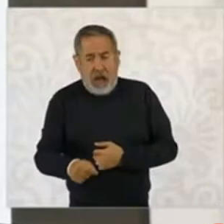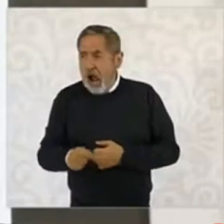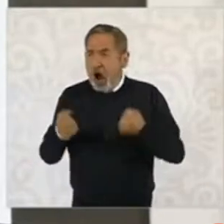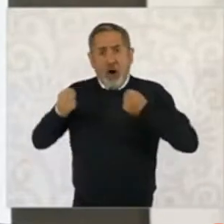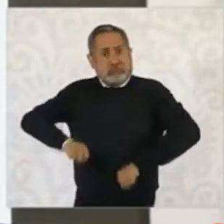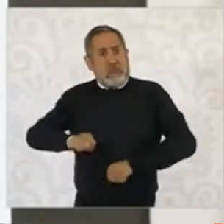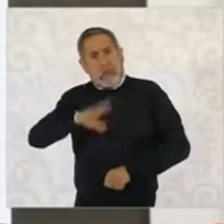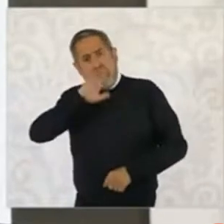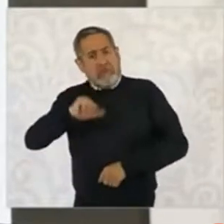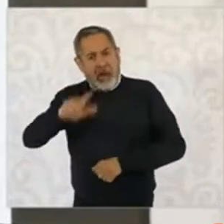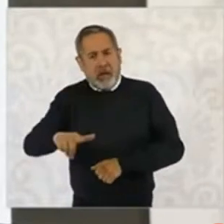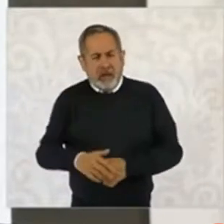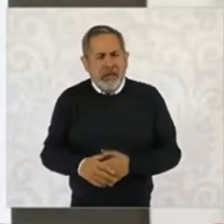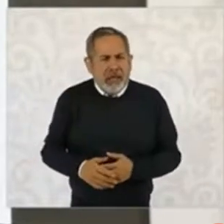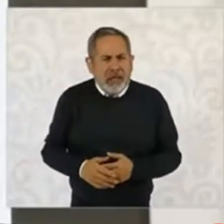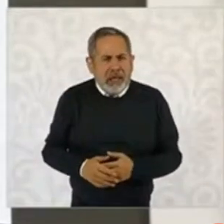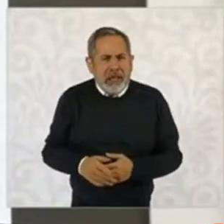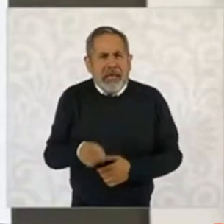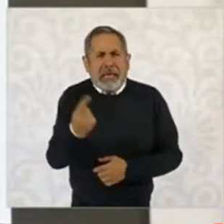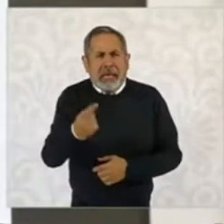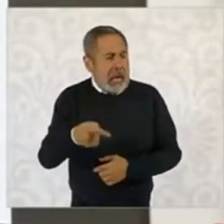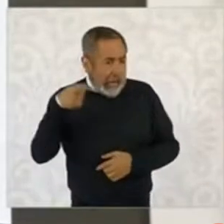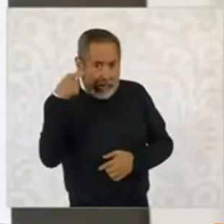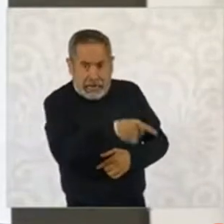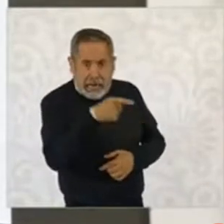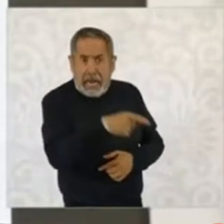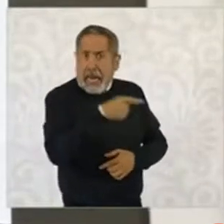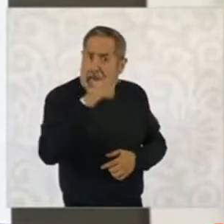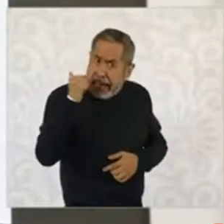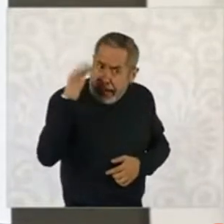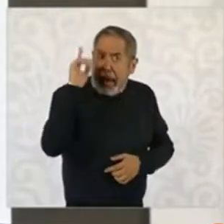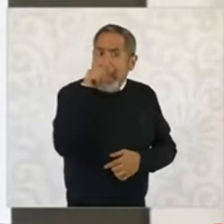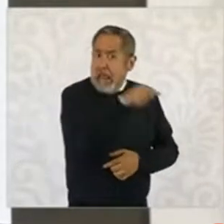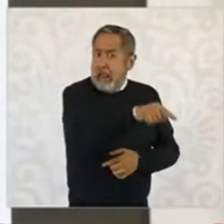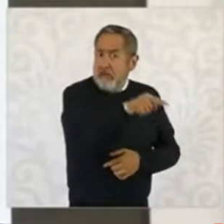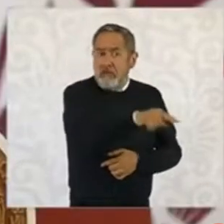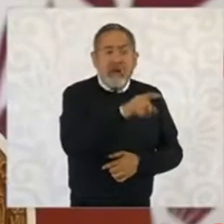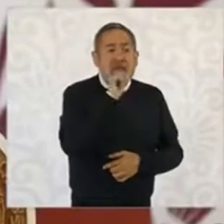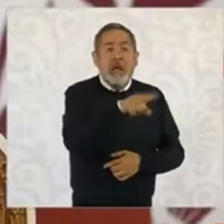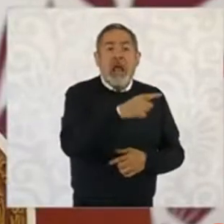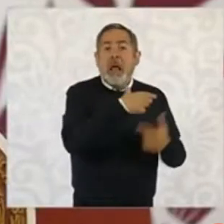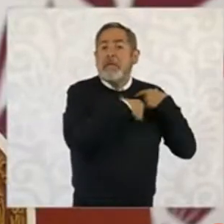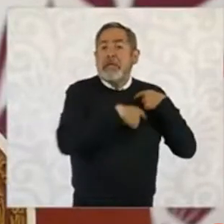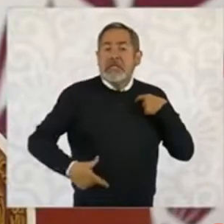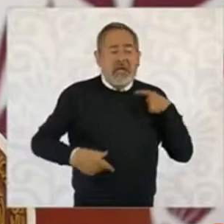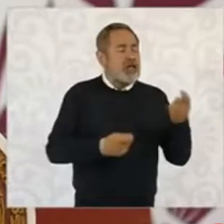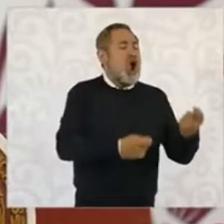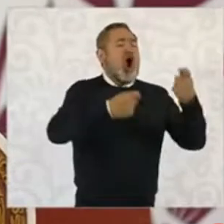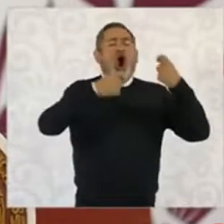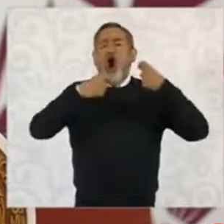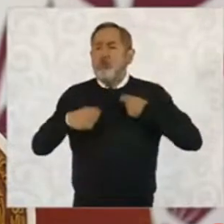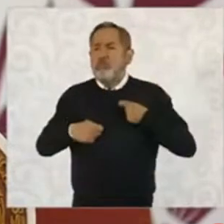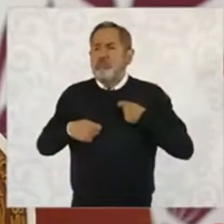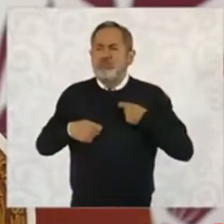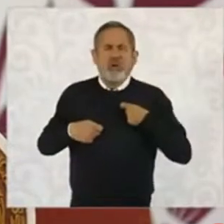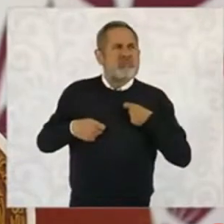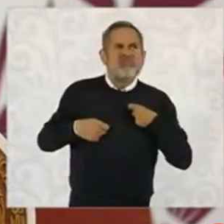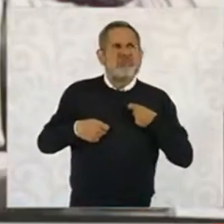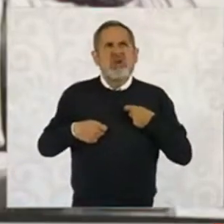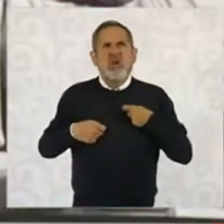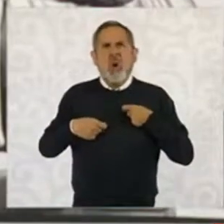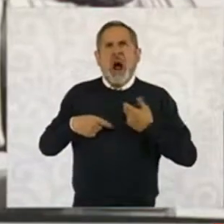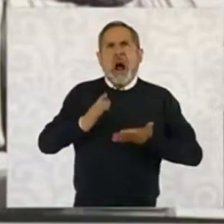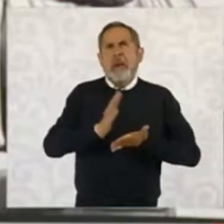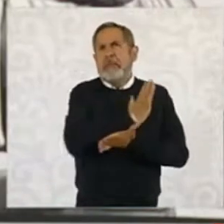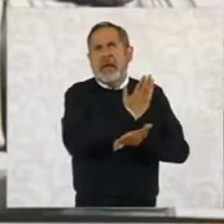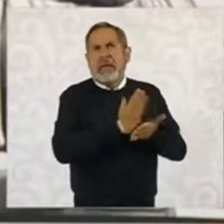Y cuando eligió él, porque recuerden que él cuando llega se quiere diferenciar de